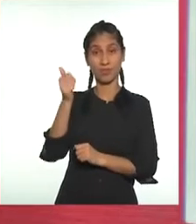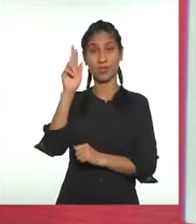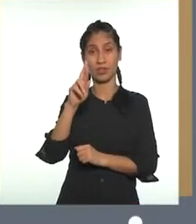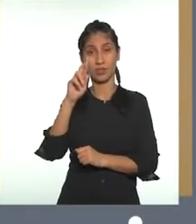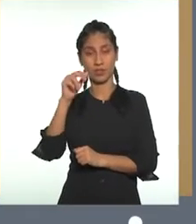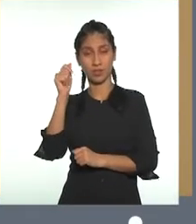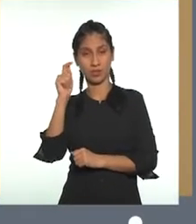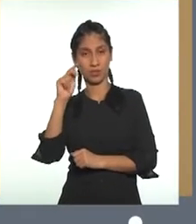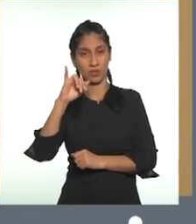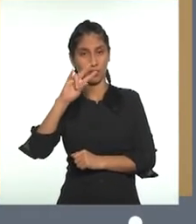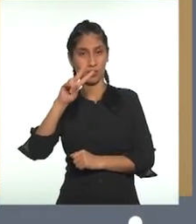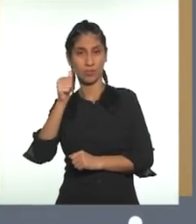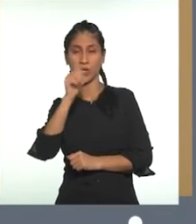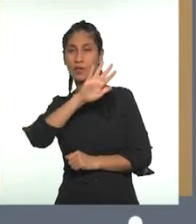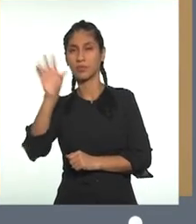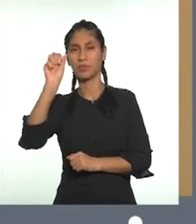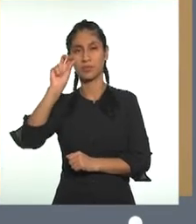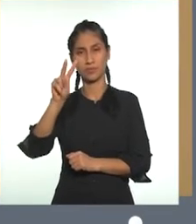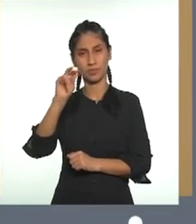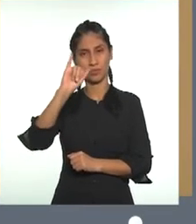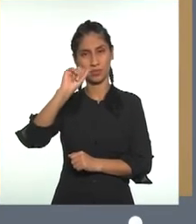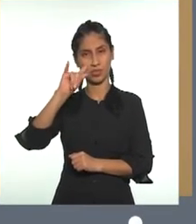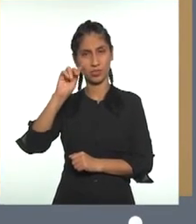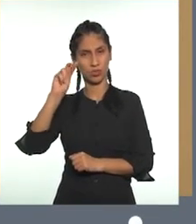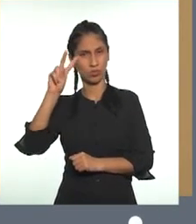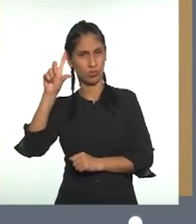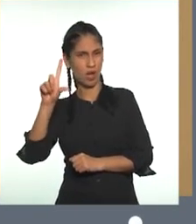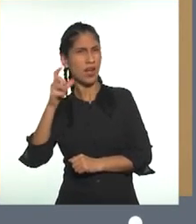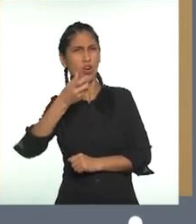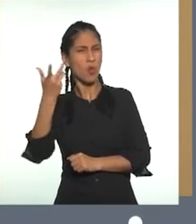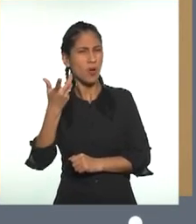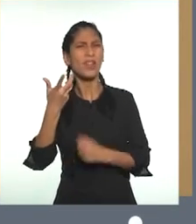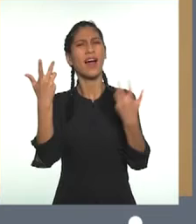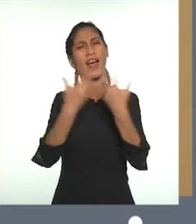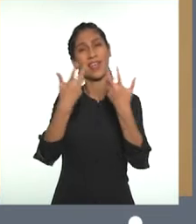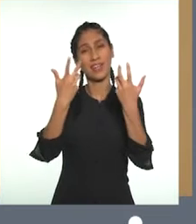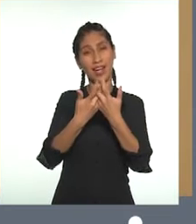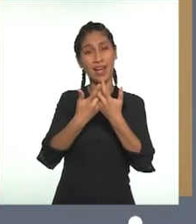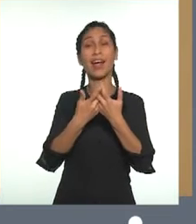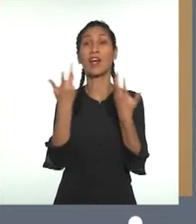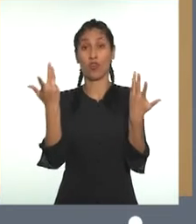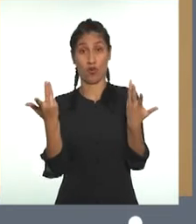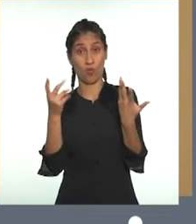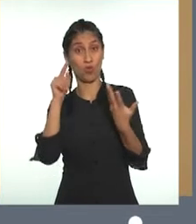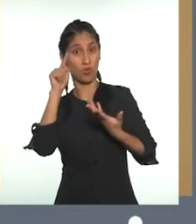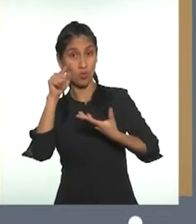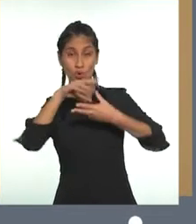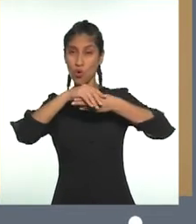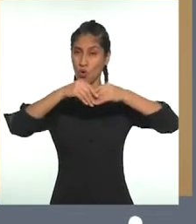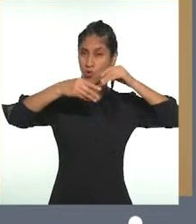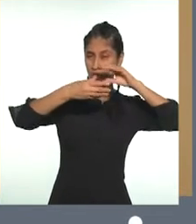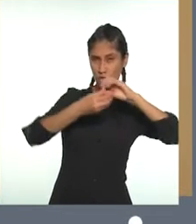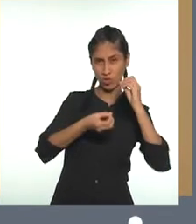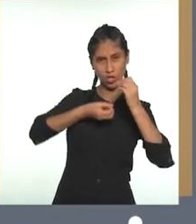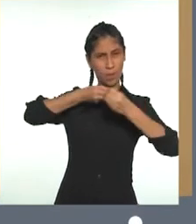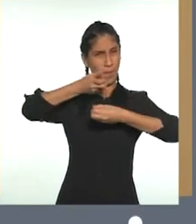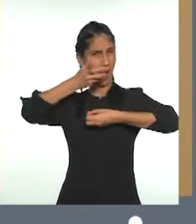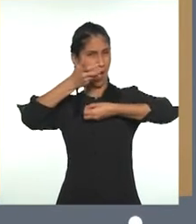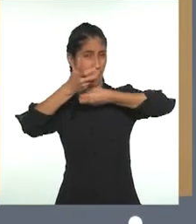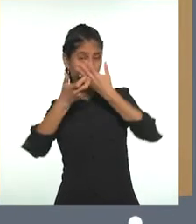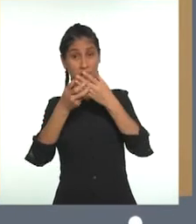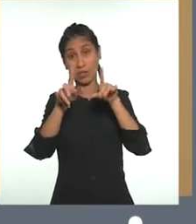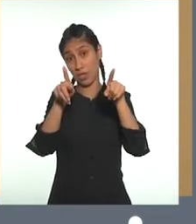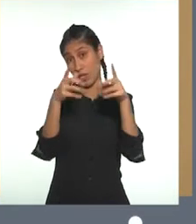visual? La narrativa visual es la forma de contar una historia o discurso a través de una o